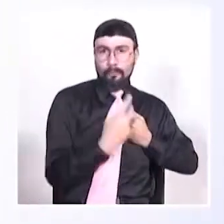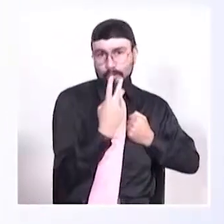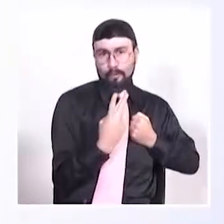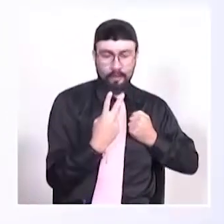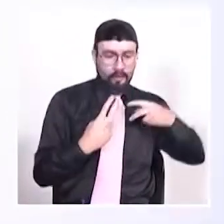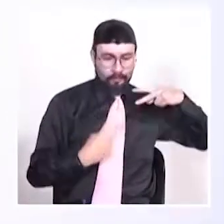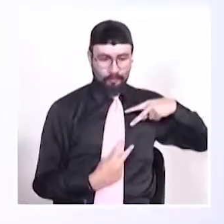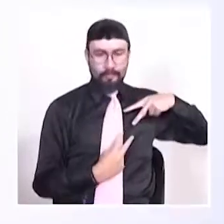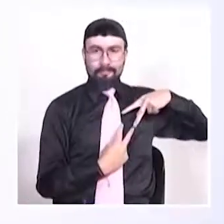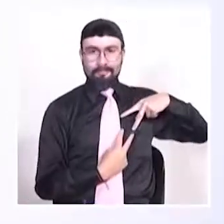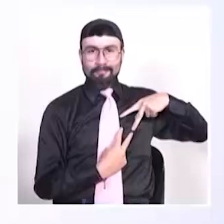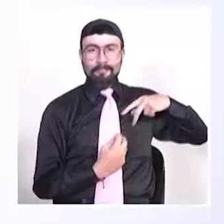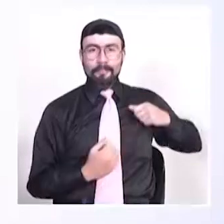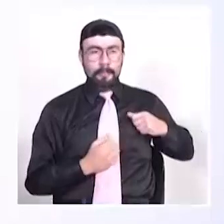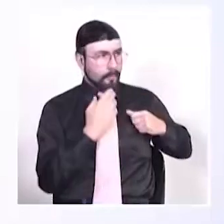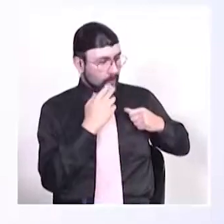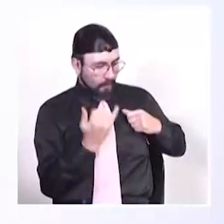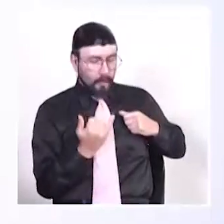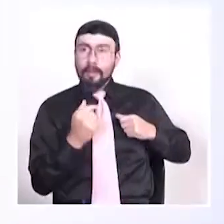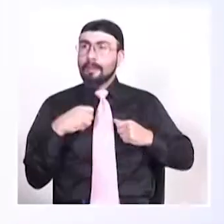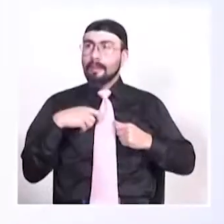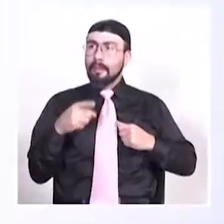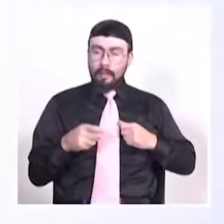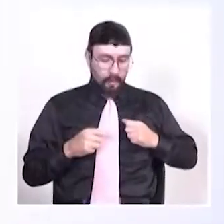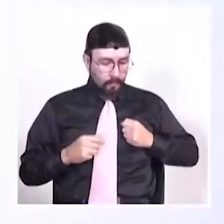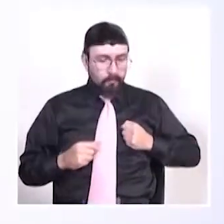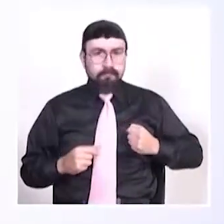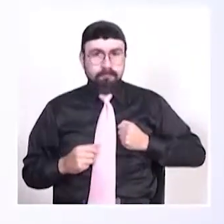bombita que trabaja incansablemente,